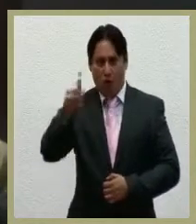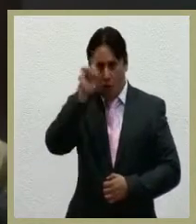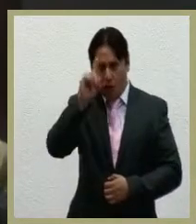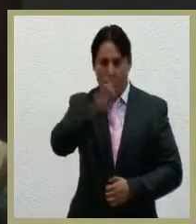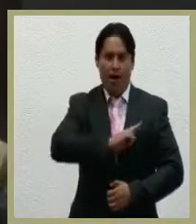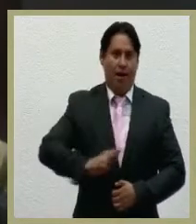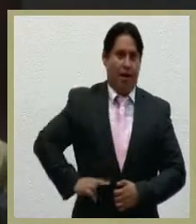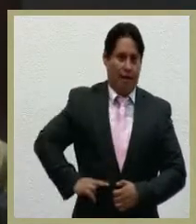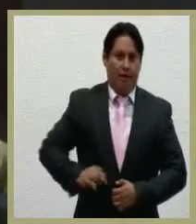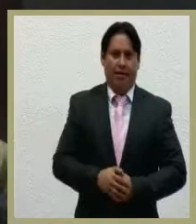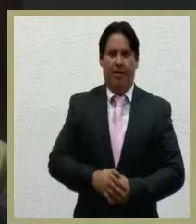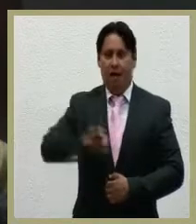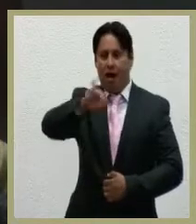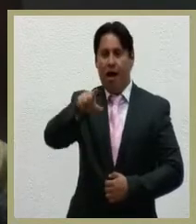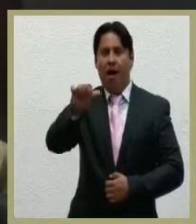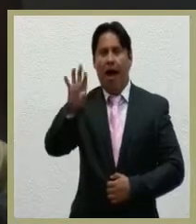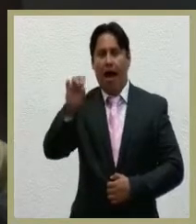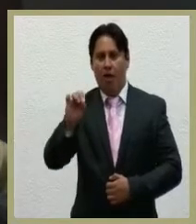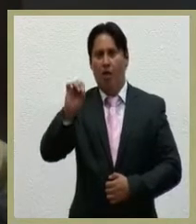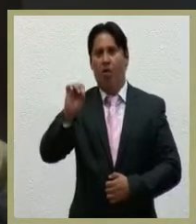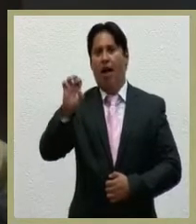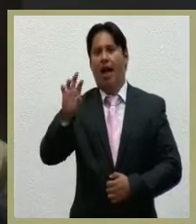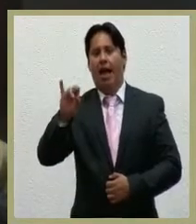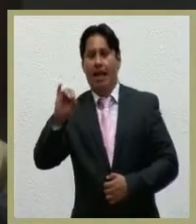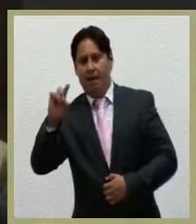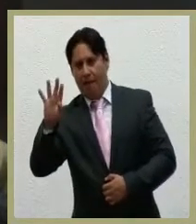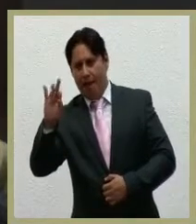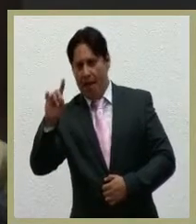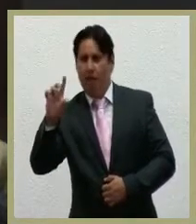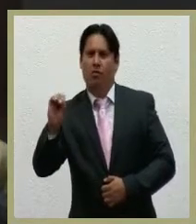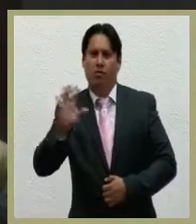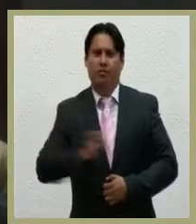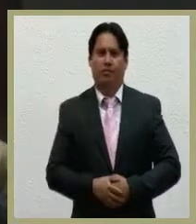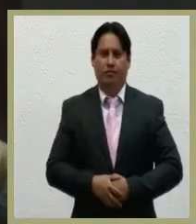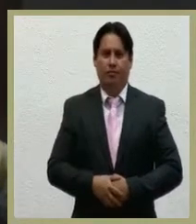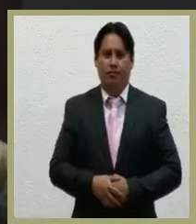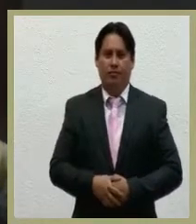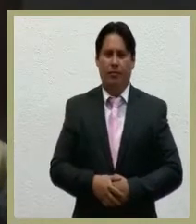regidor Jairo Eliberto Díaz Pérez.